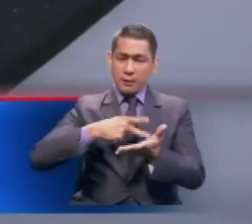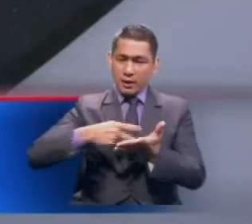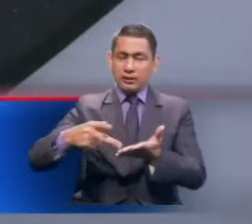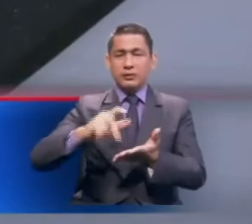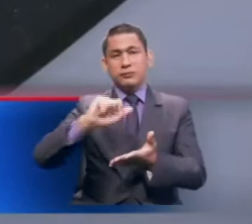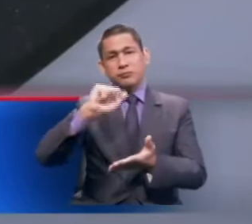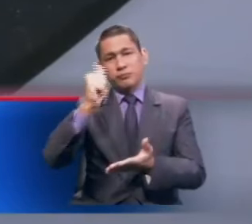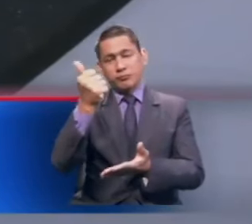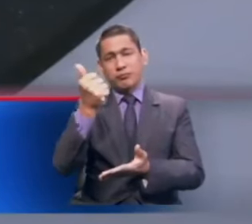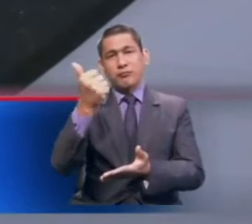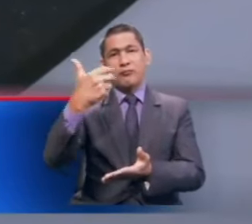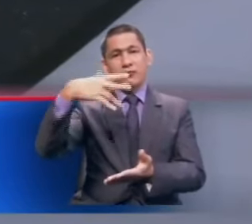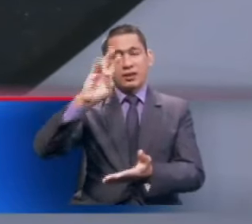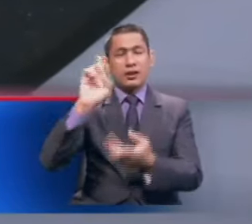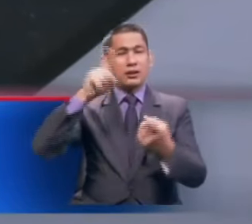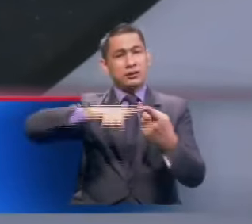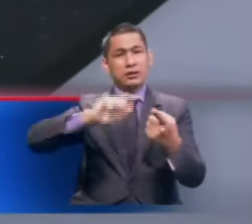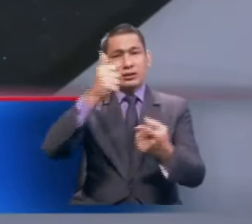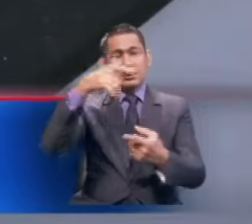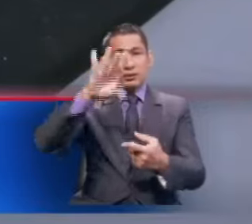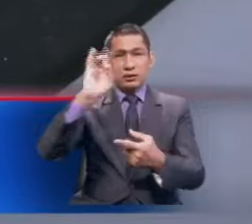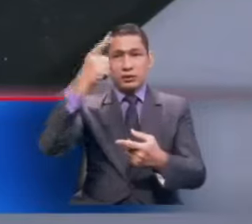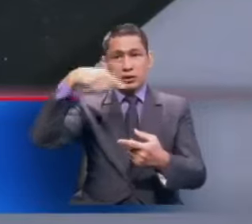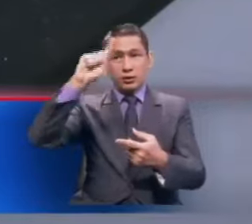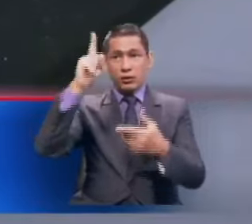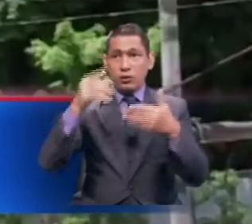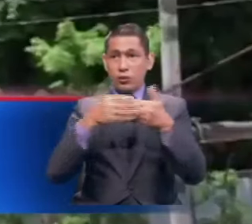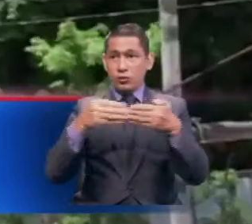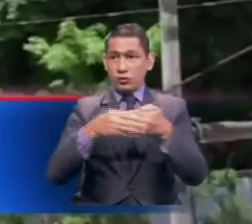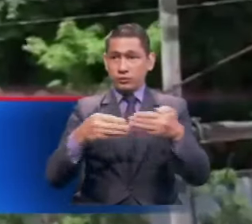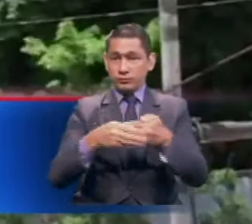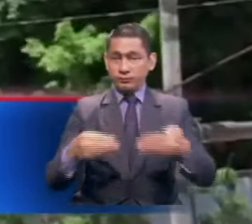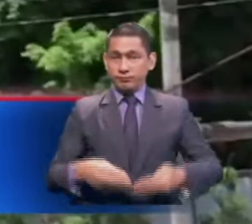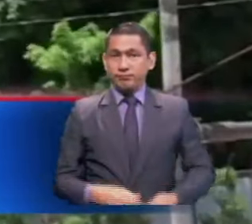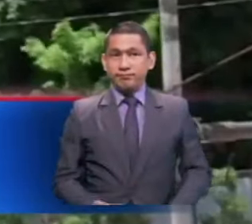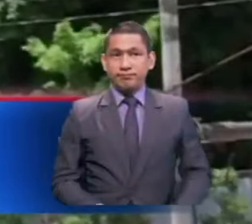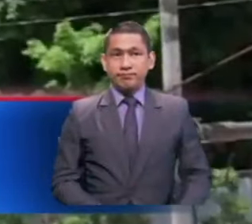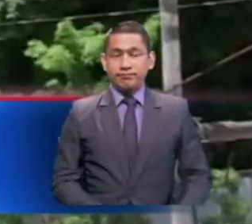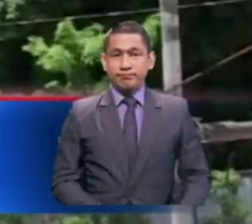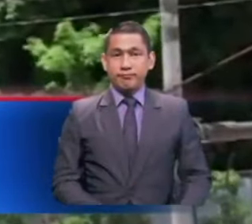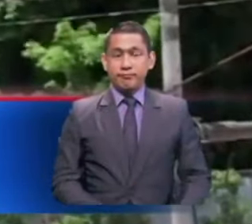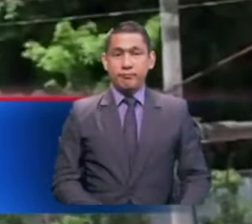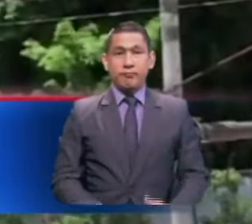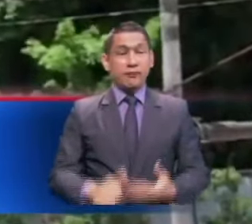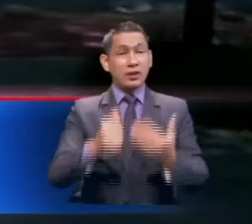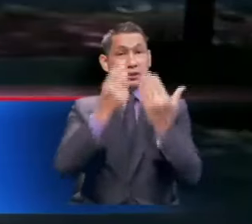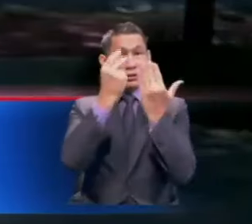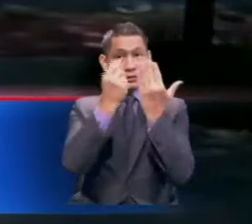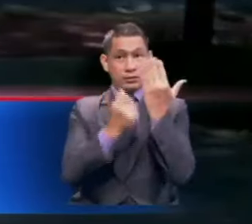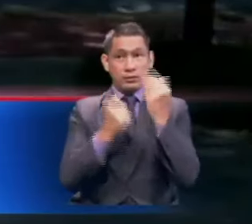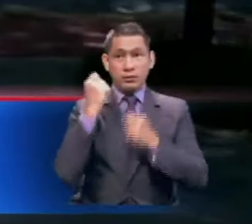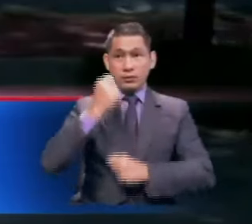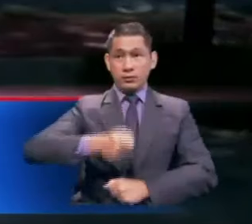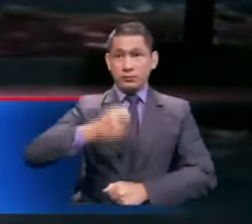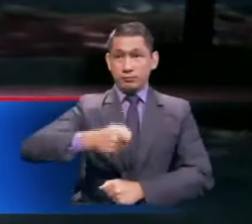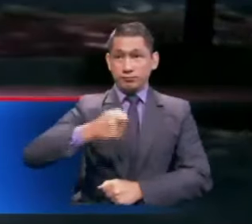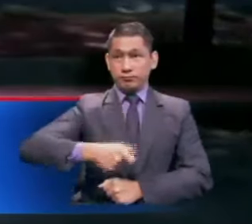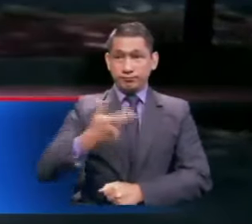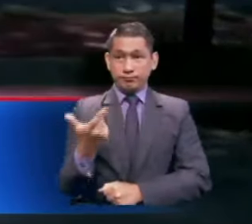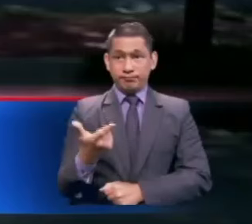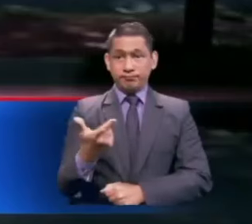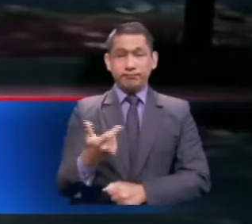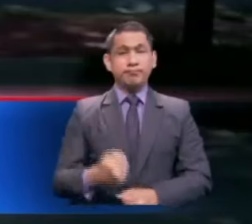17 y 18 millones de dólares montos entregados en efectivo dijo y a través